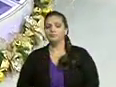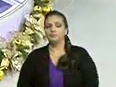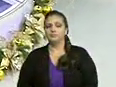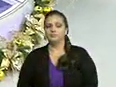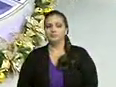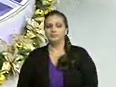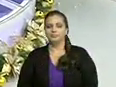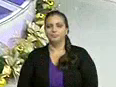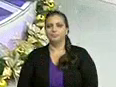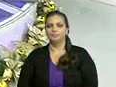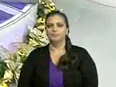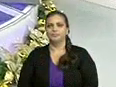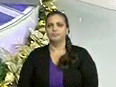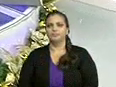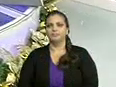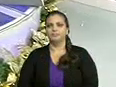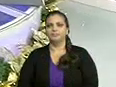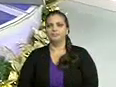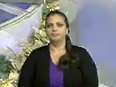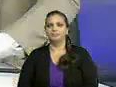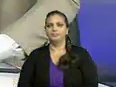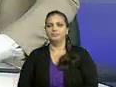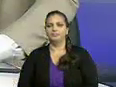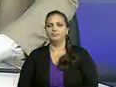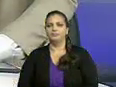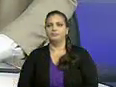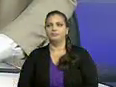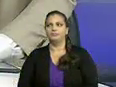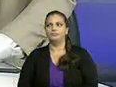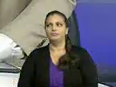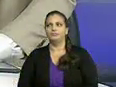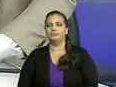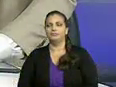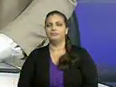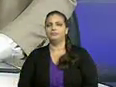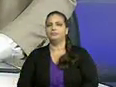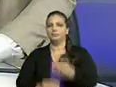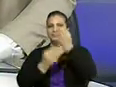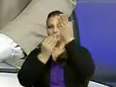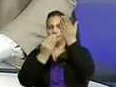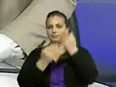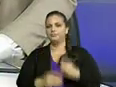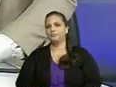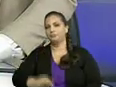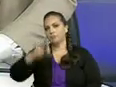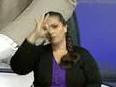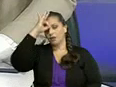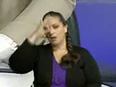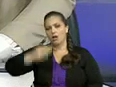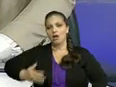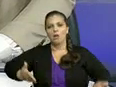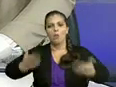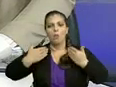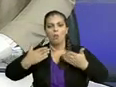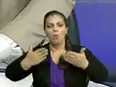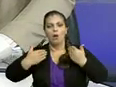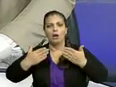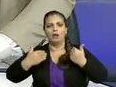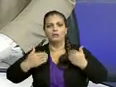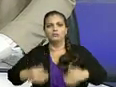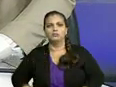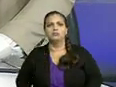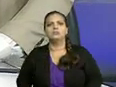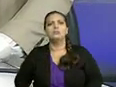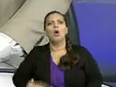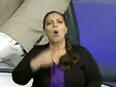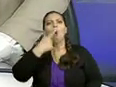Muy bien, y ahora queremos informarles que un hombre permanece internado en el hospital Guayaquil luego de sufrir un accidente que le afectó su